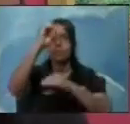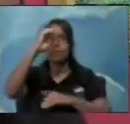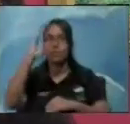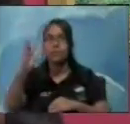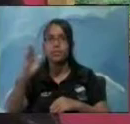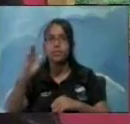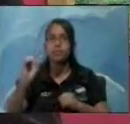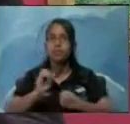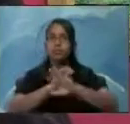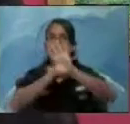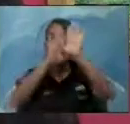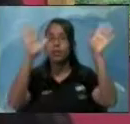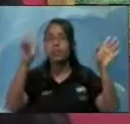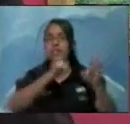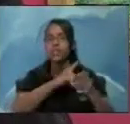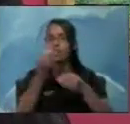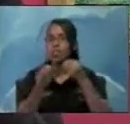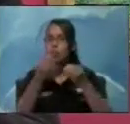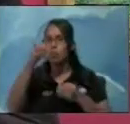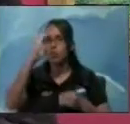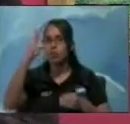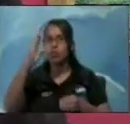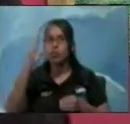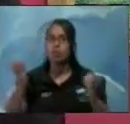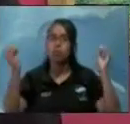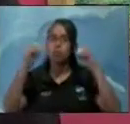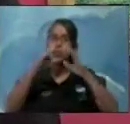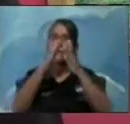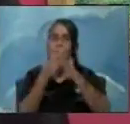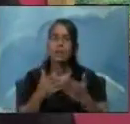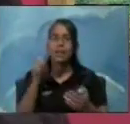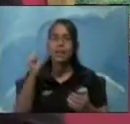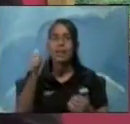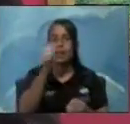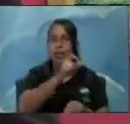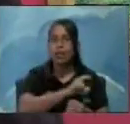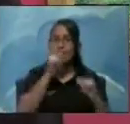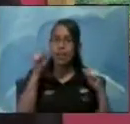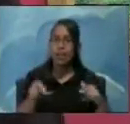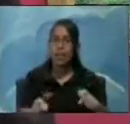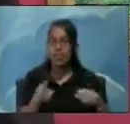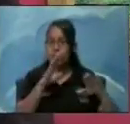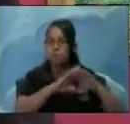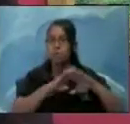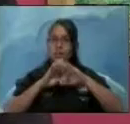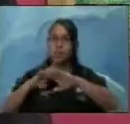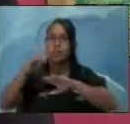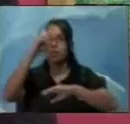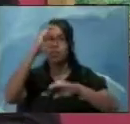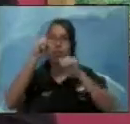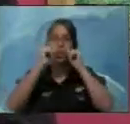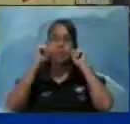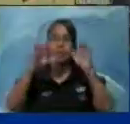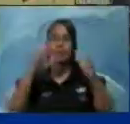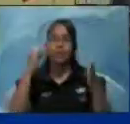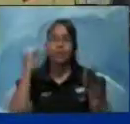Dios maravillado de cómo Dios pone palabra en cada uno de estos ministros que Dios